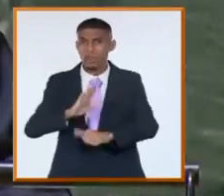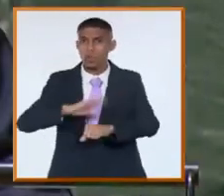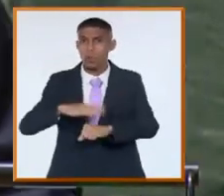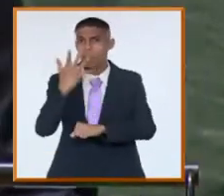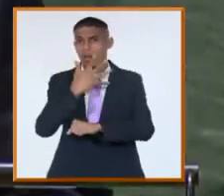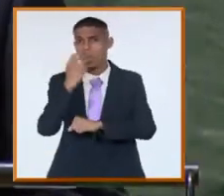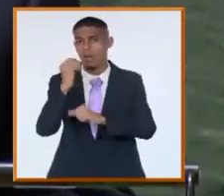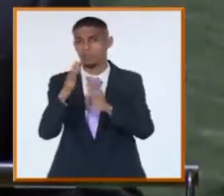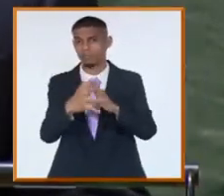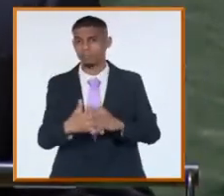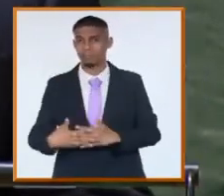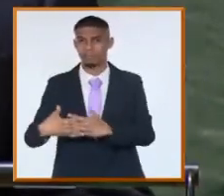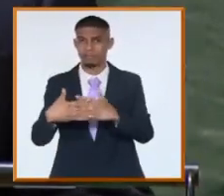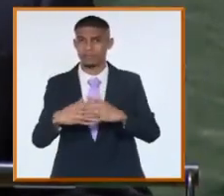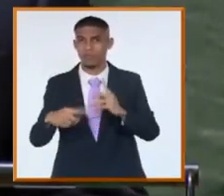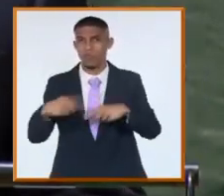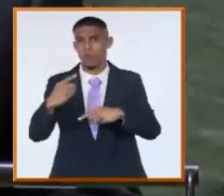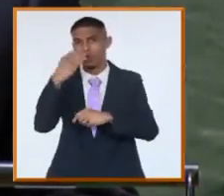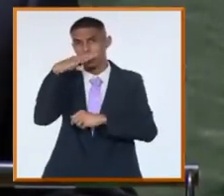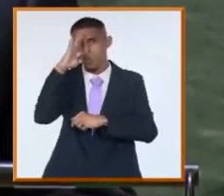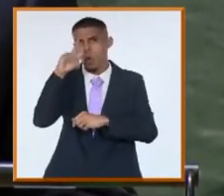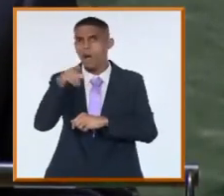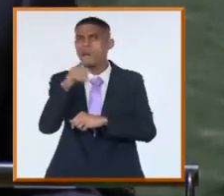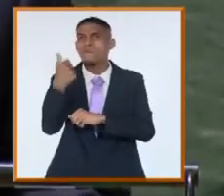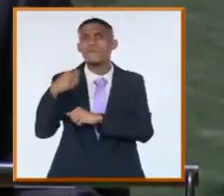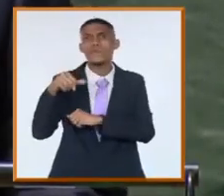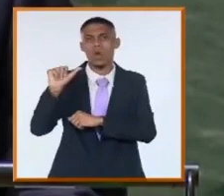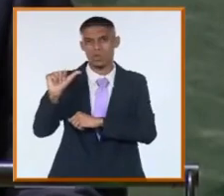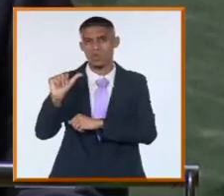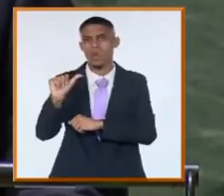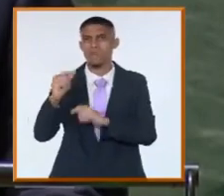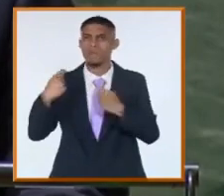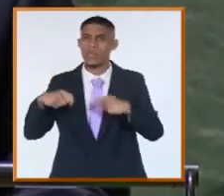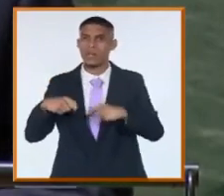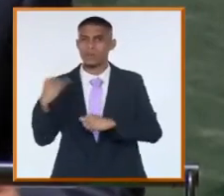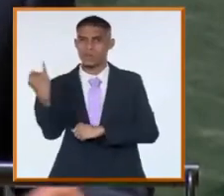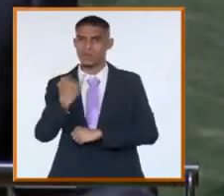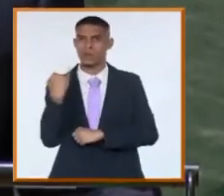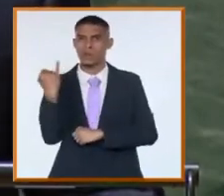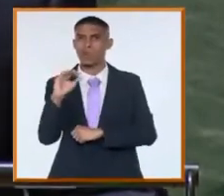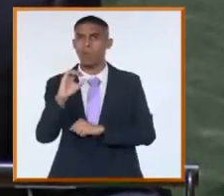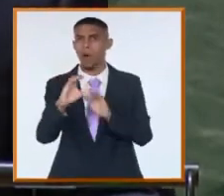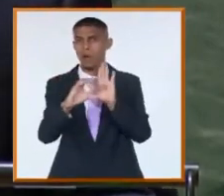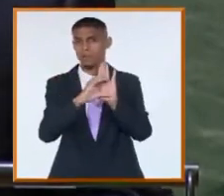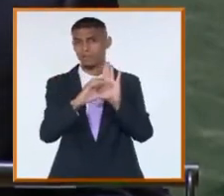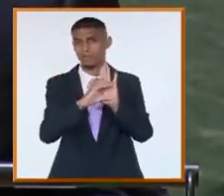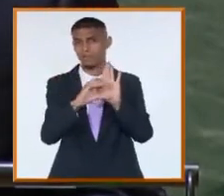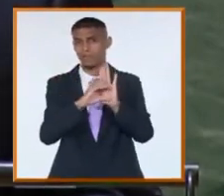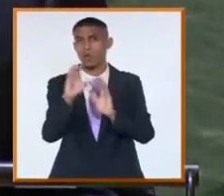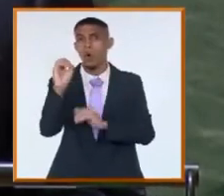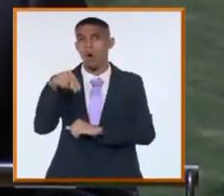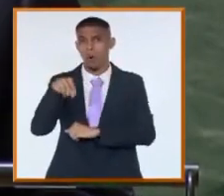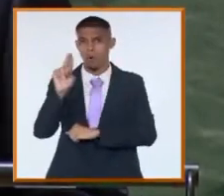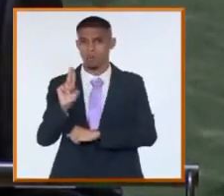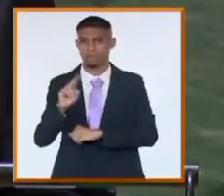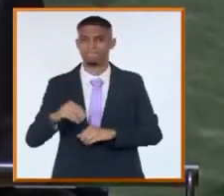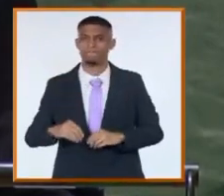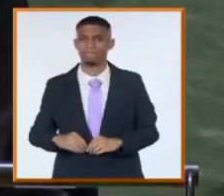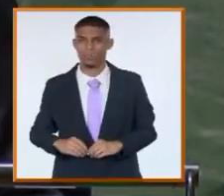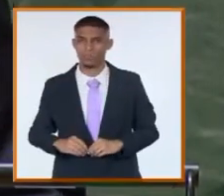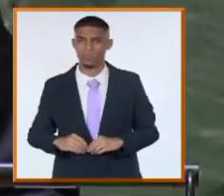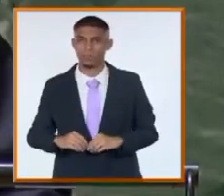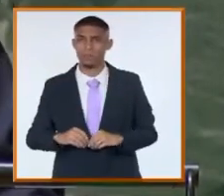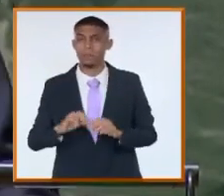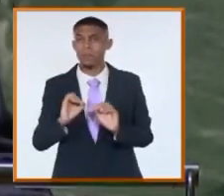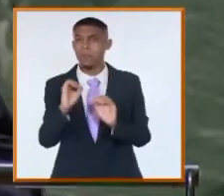Estados Unidos contra Cuba en violación del derecho internacional y la carta de las Naciones Unidas no existe una sola